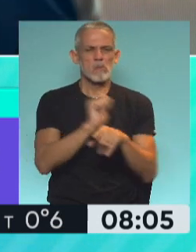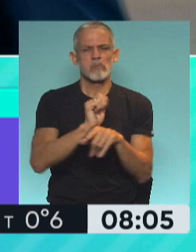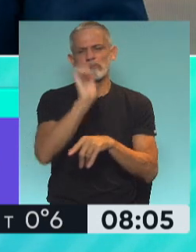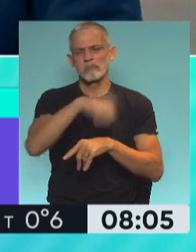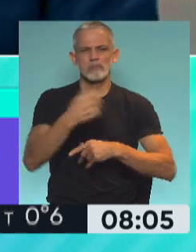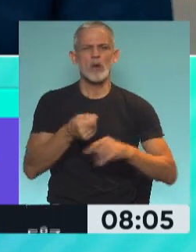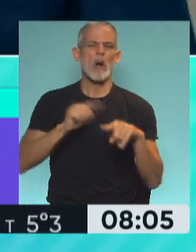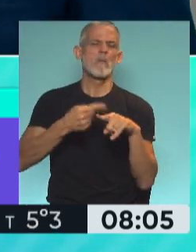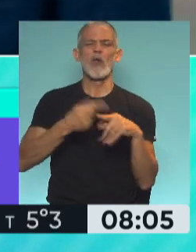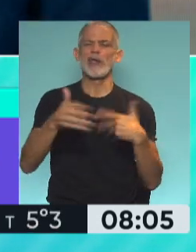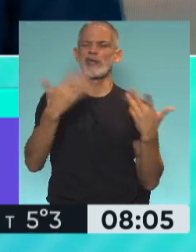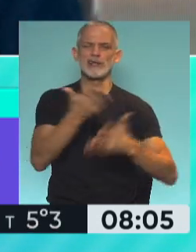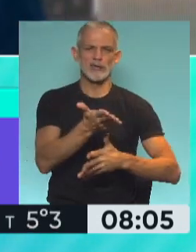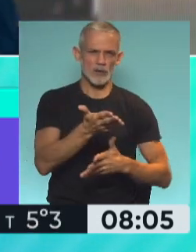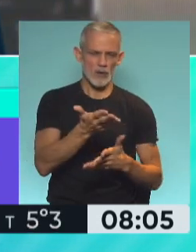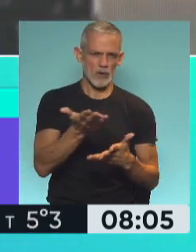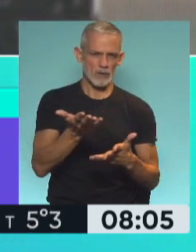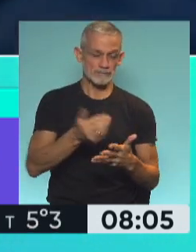costado político y no sanitario a todo esto.